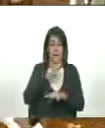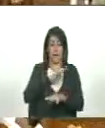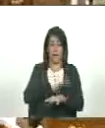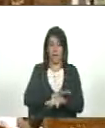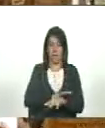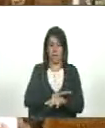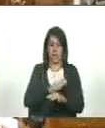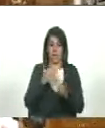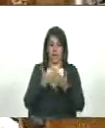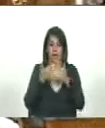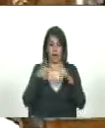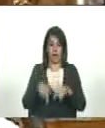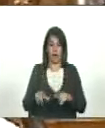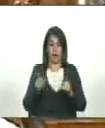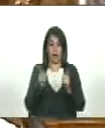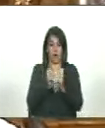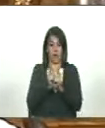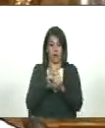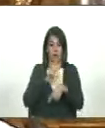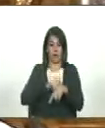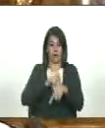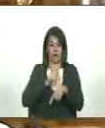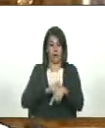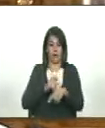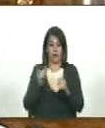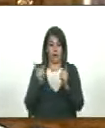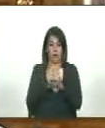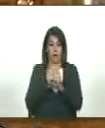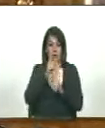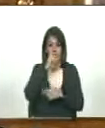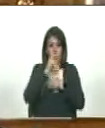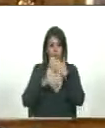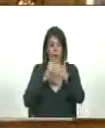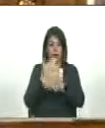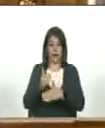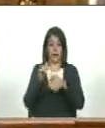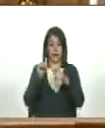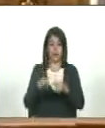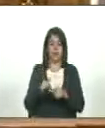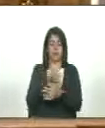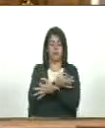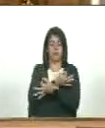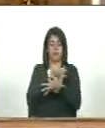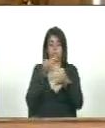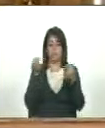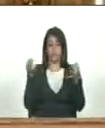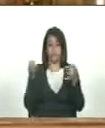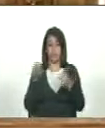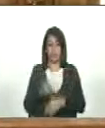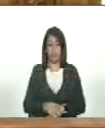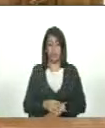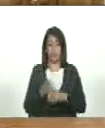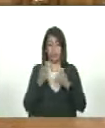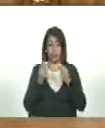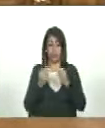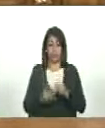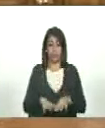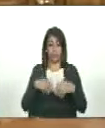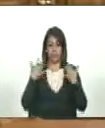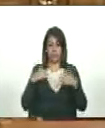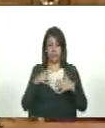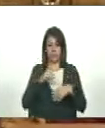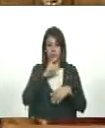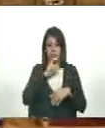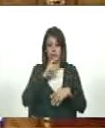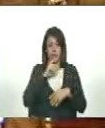violentos en muy poco tiempo, concentrado en pocos años, pero de una efectividad tremenda y terrible